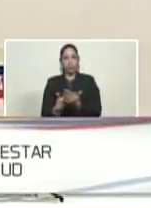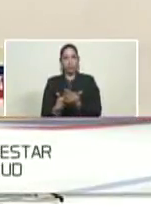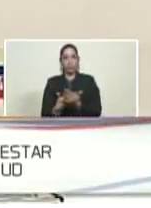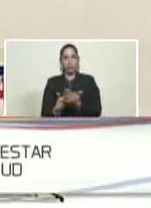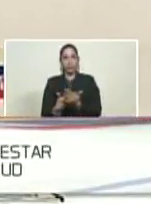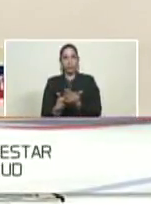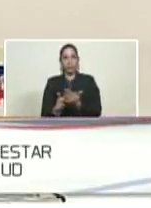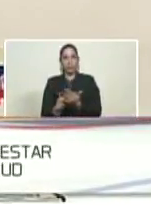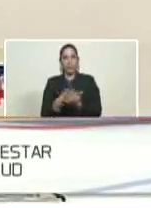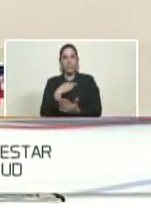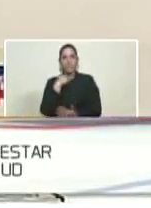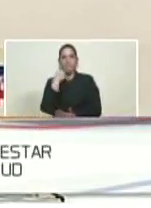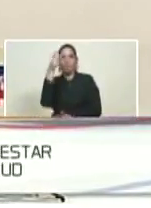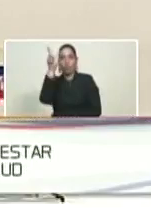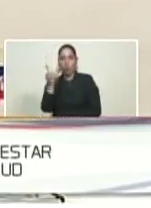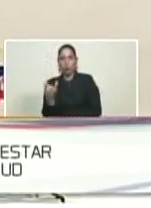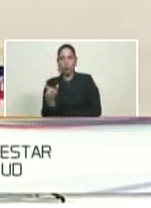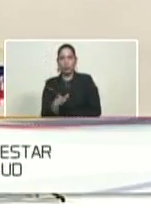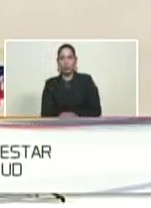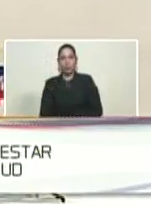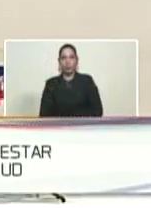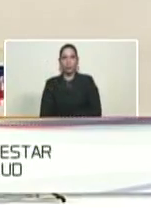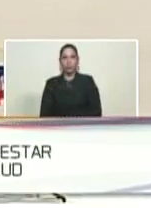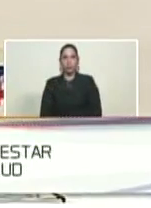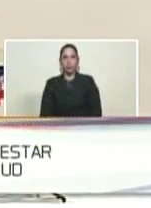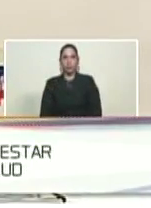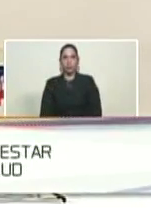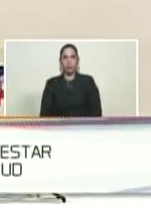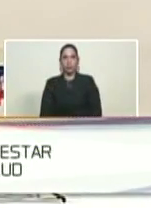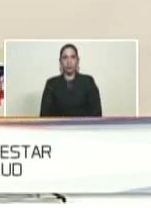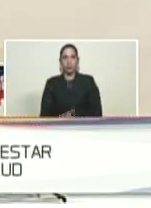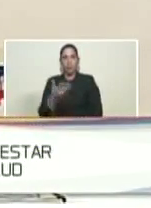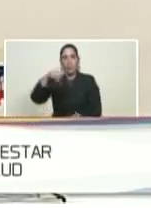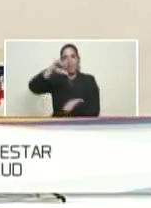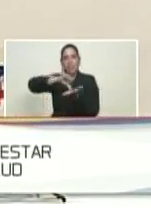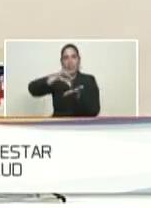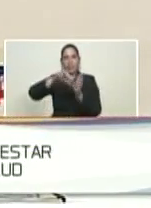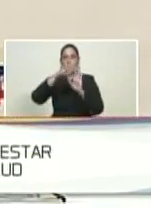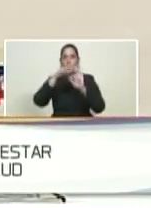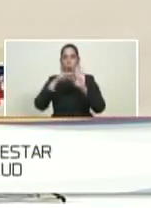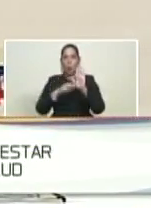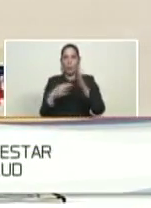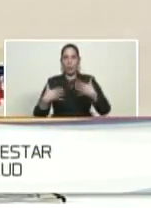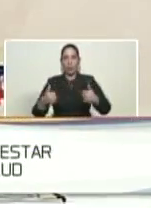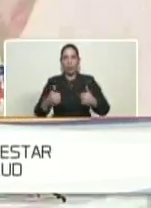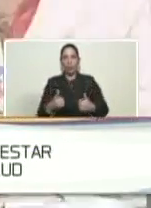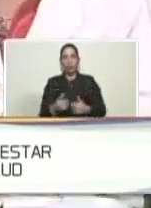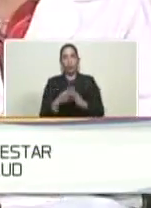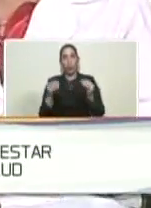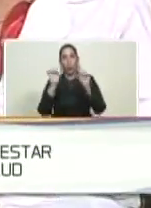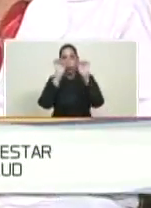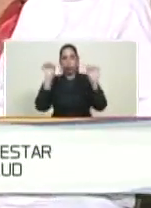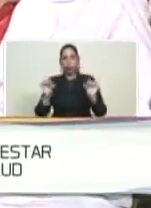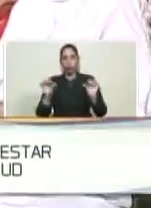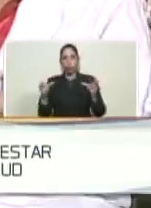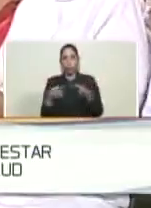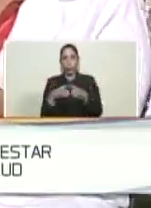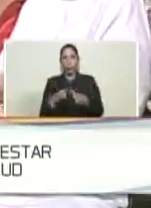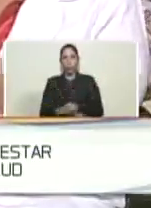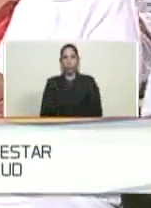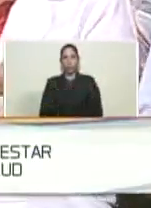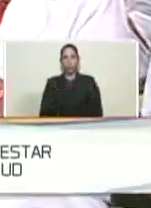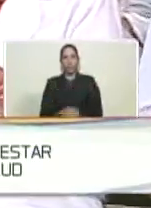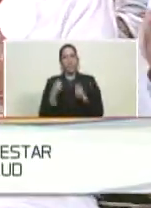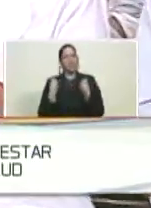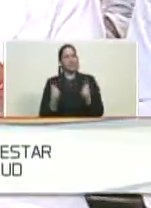una de las voceras, de los voceros, centralizar la nómina de todo el sector salud. ¿Cómo